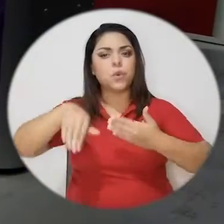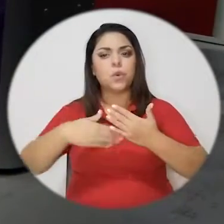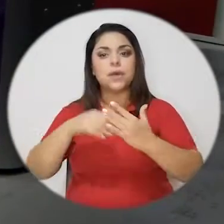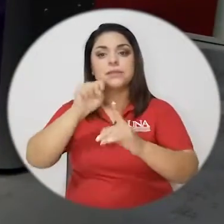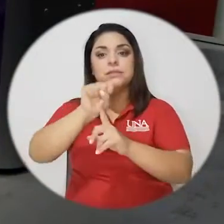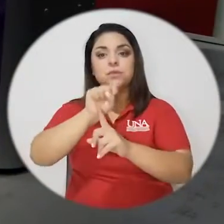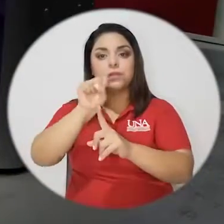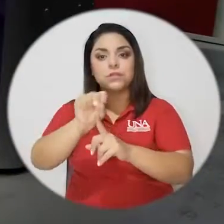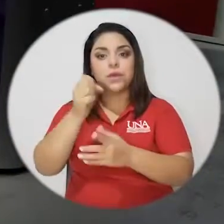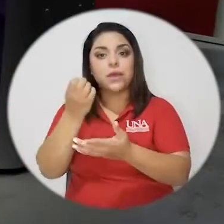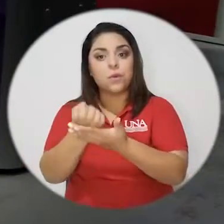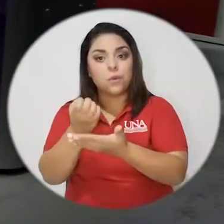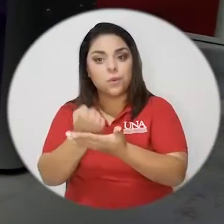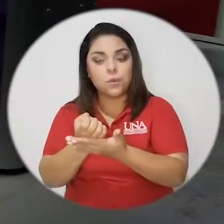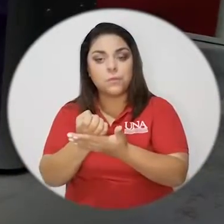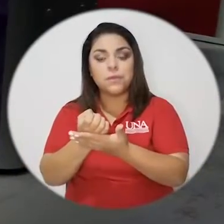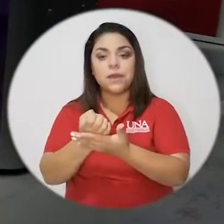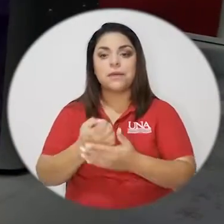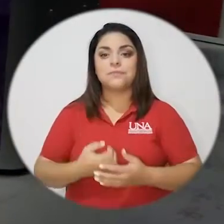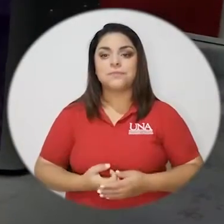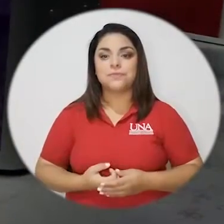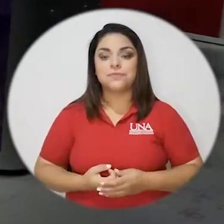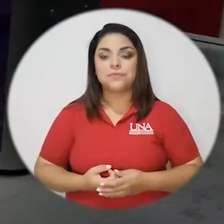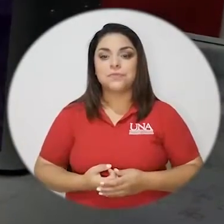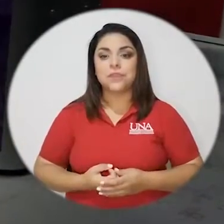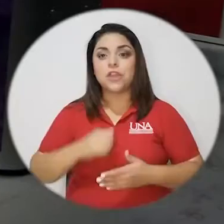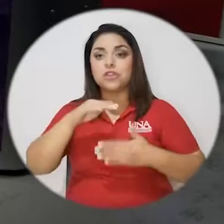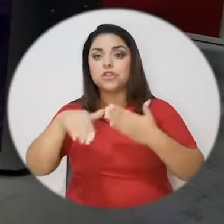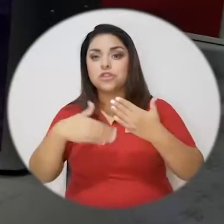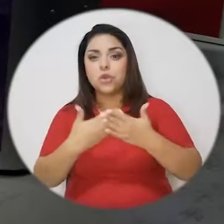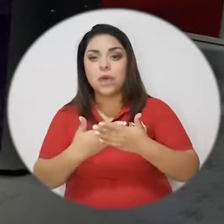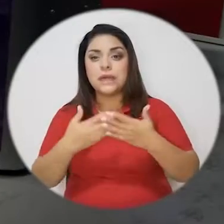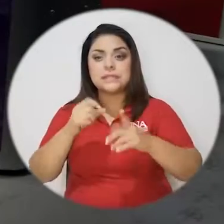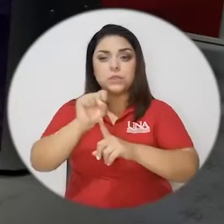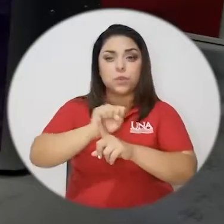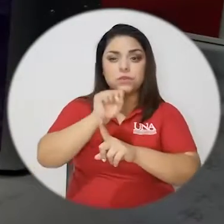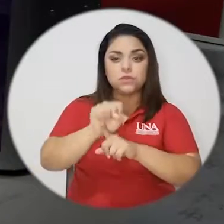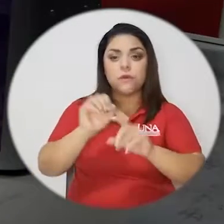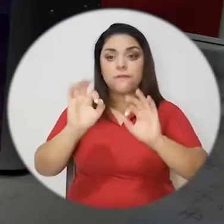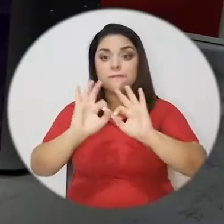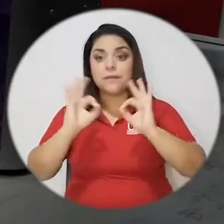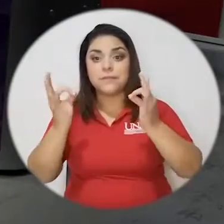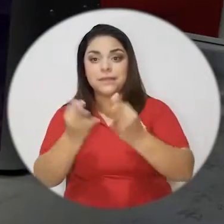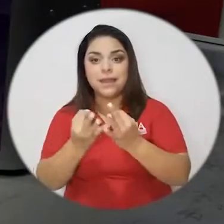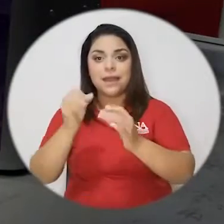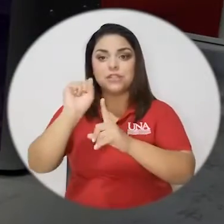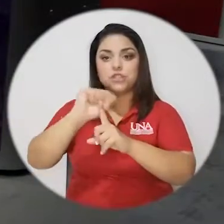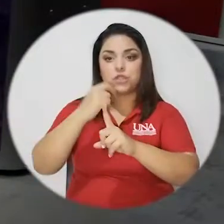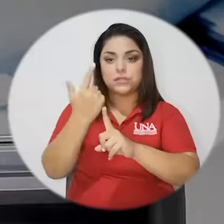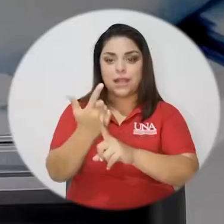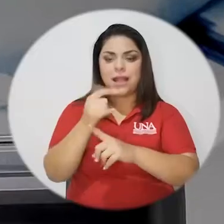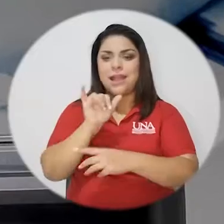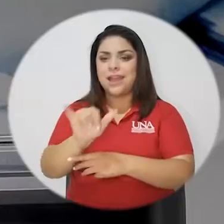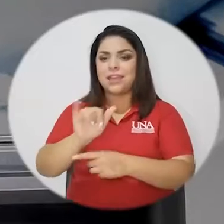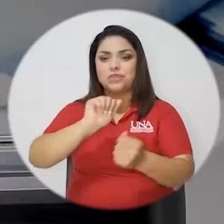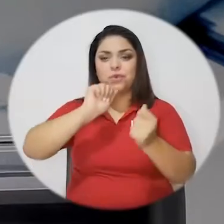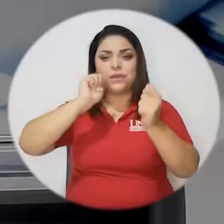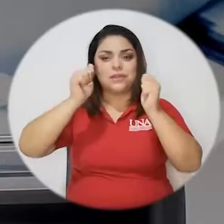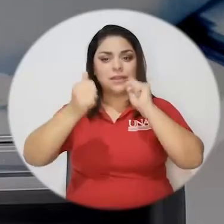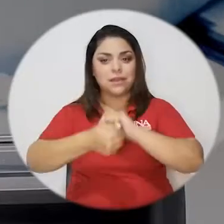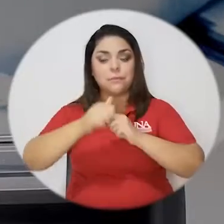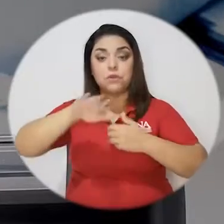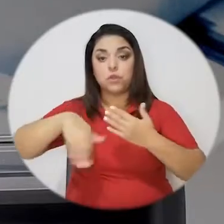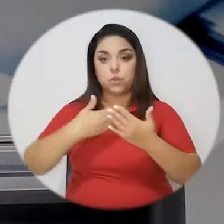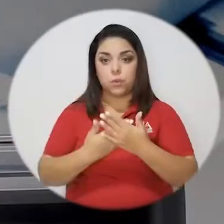situación económica, el Sí. trastoque entre la dinámica familiar, la dinámica social, todo Sí. esto cambió.